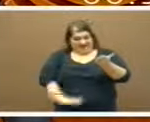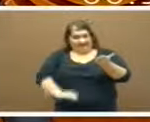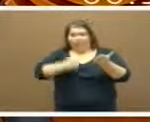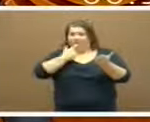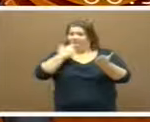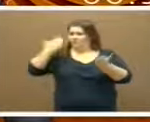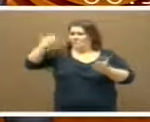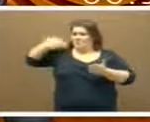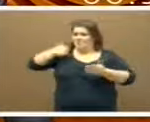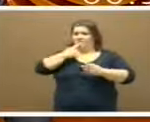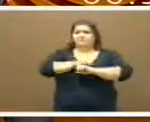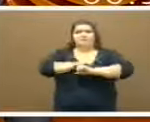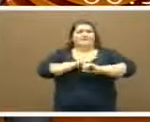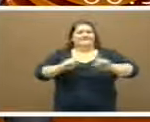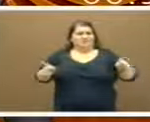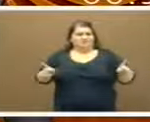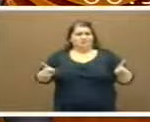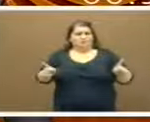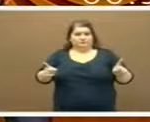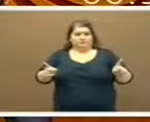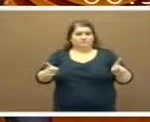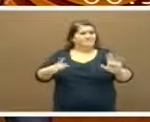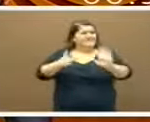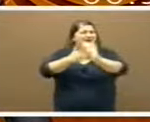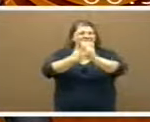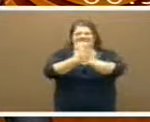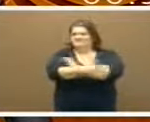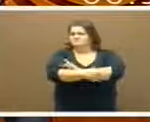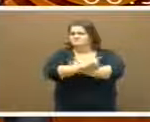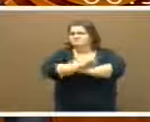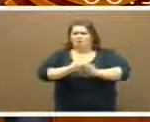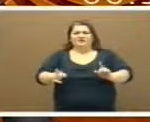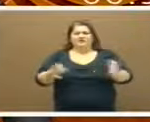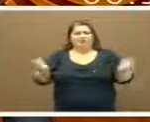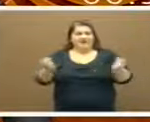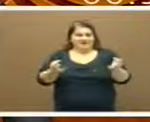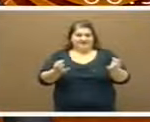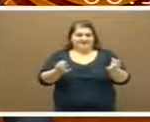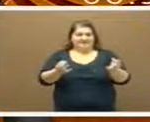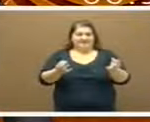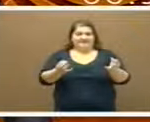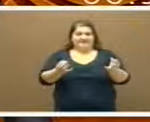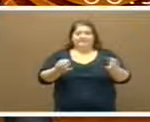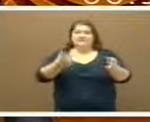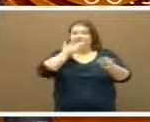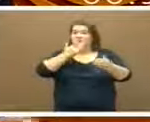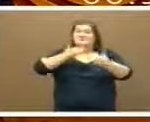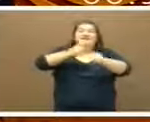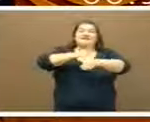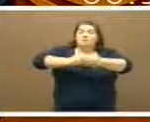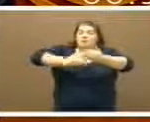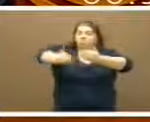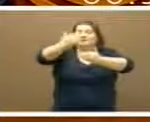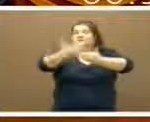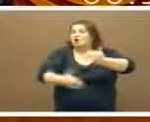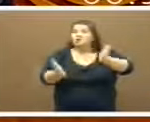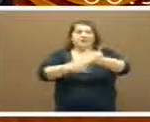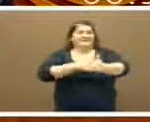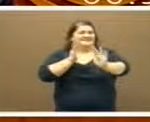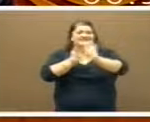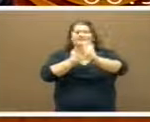prohibió a eternum, para toda la vida, a perpetuidad, sine tempore, y cito